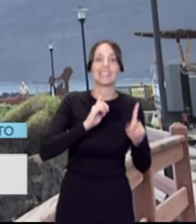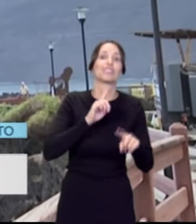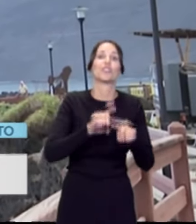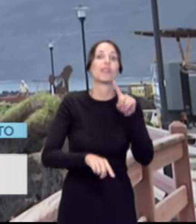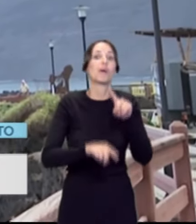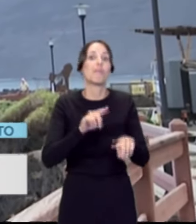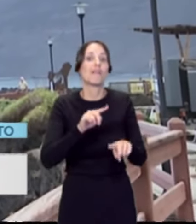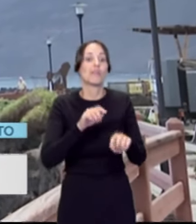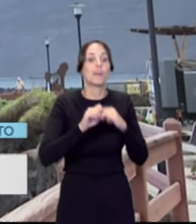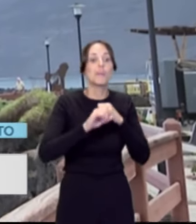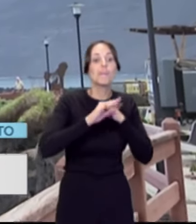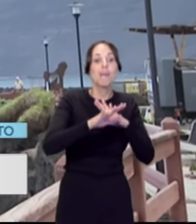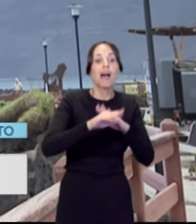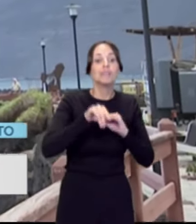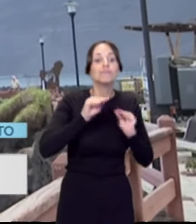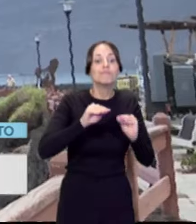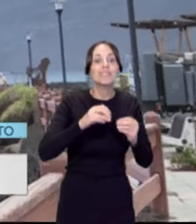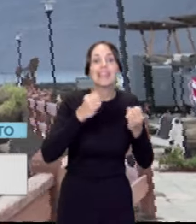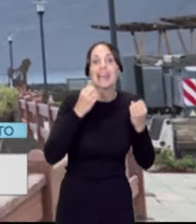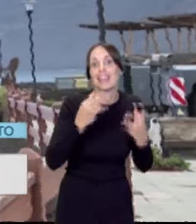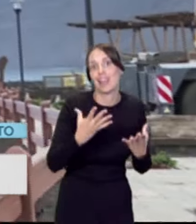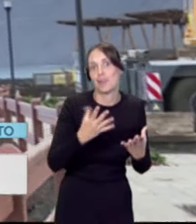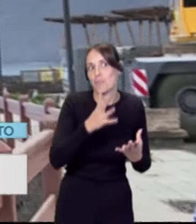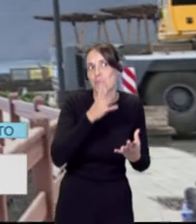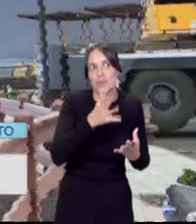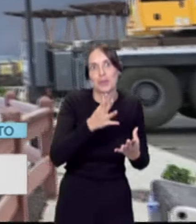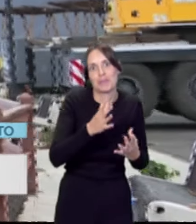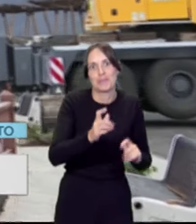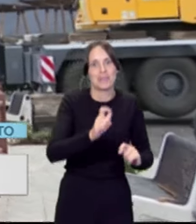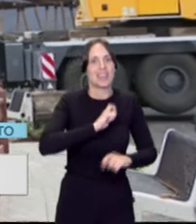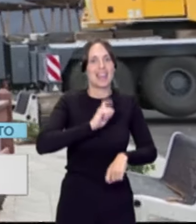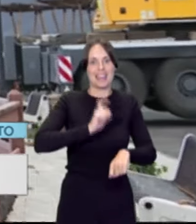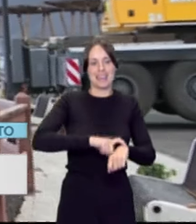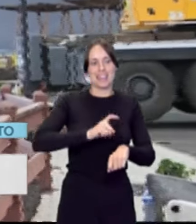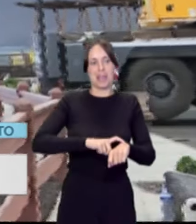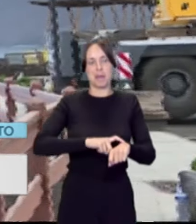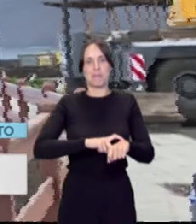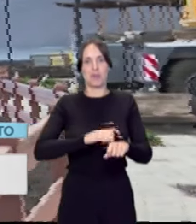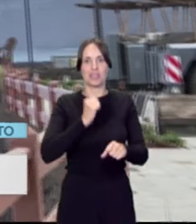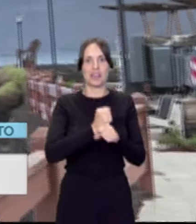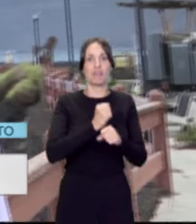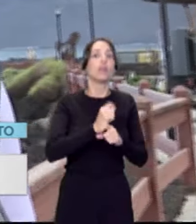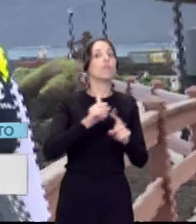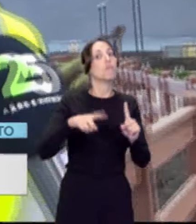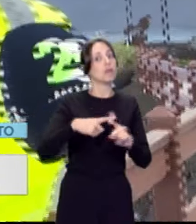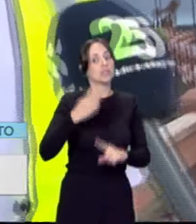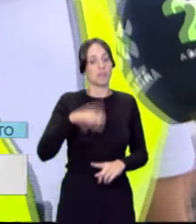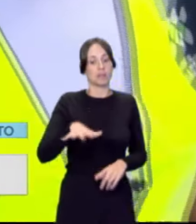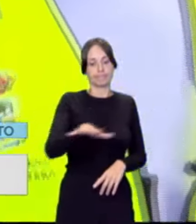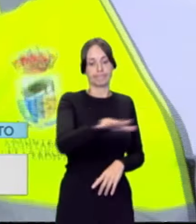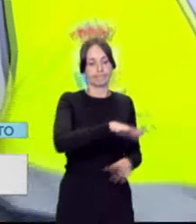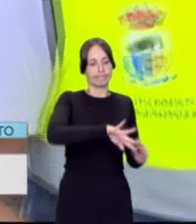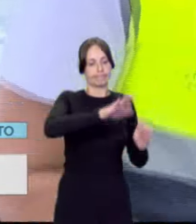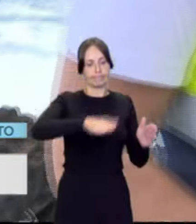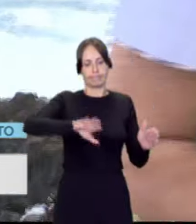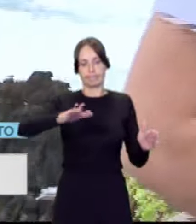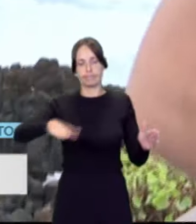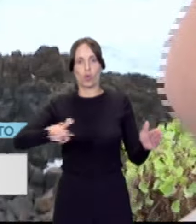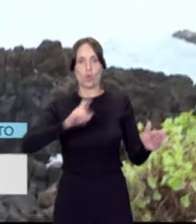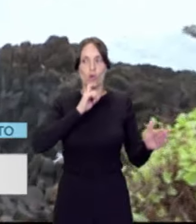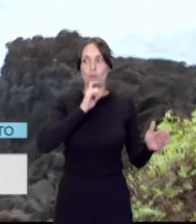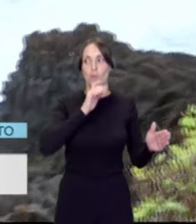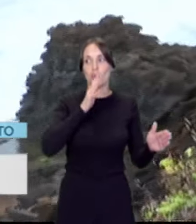condiciones del mar para poder... es lo que marca realmente los ritmos de trabajo, ¿no? Y también la orografía, porque es una zona escarpada y que en